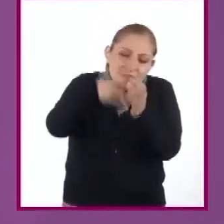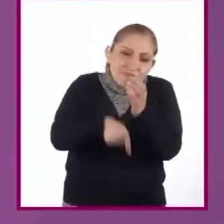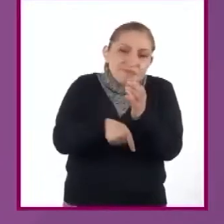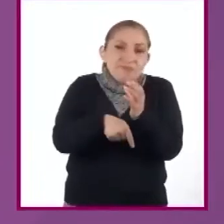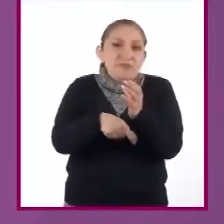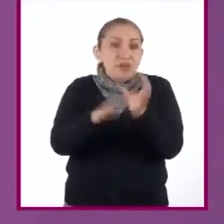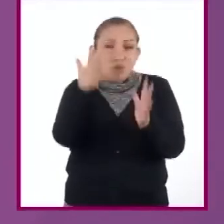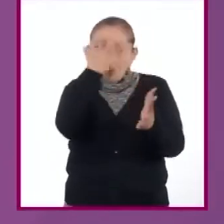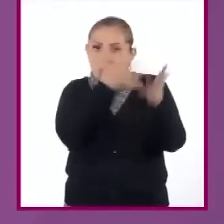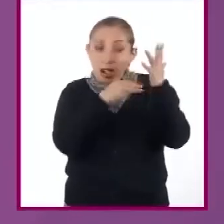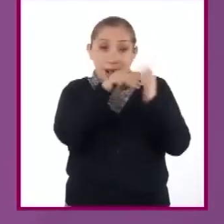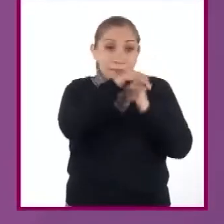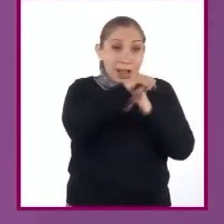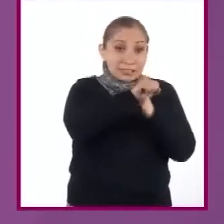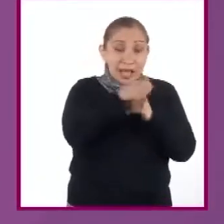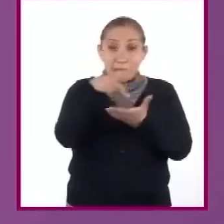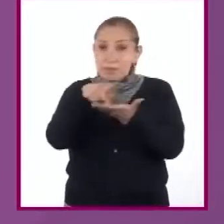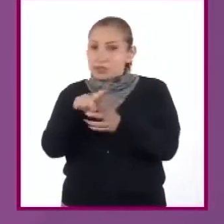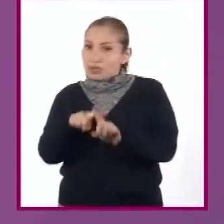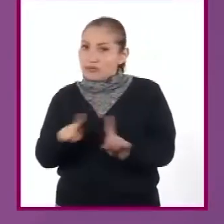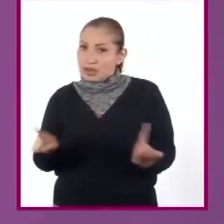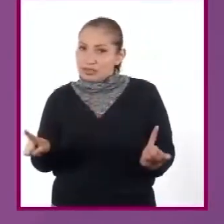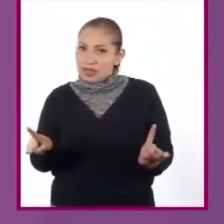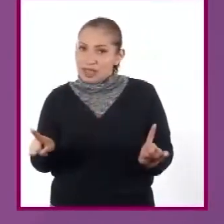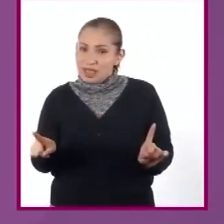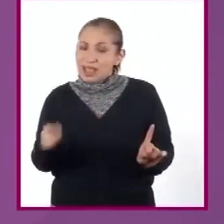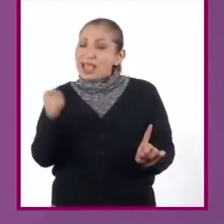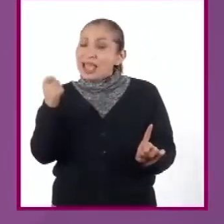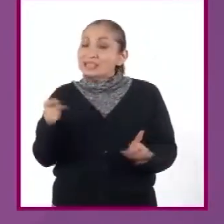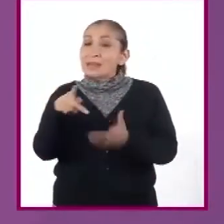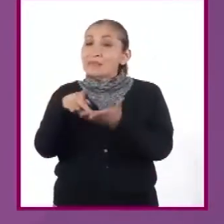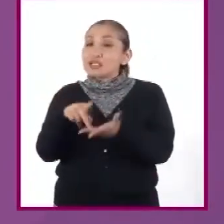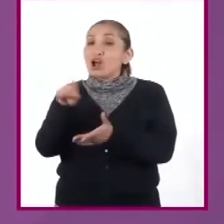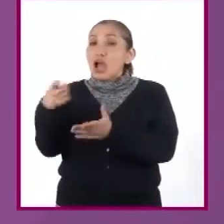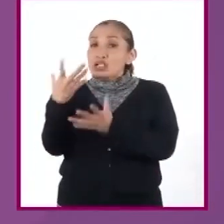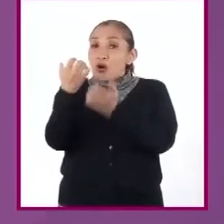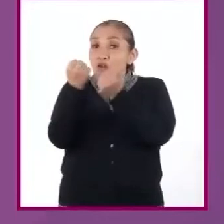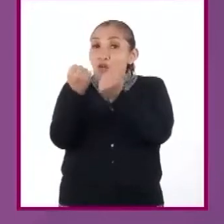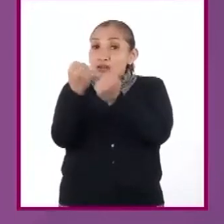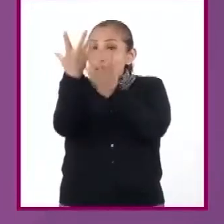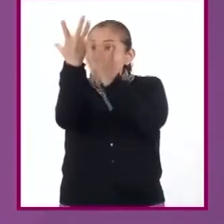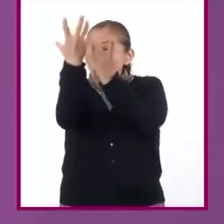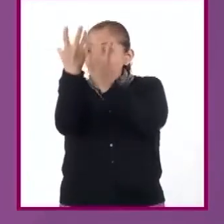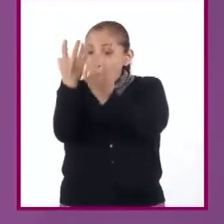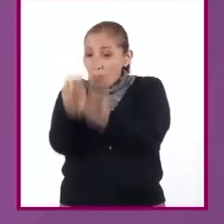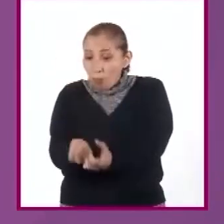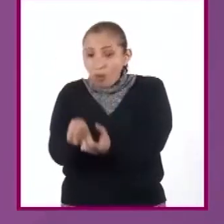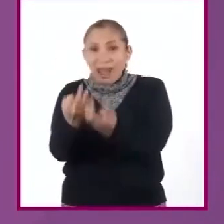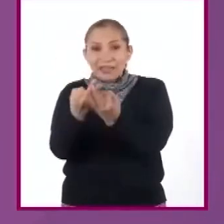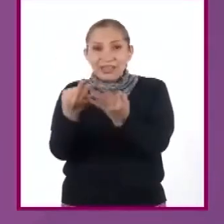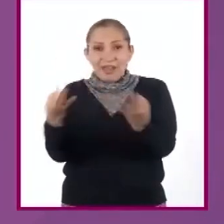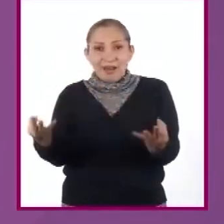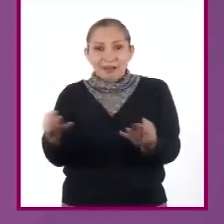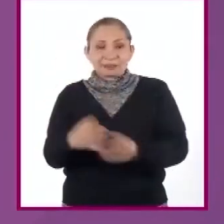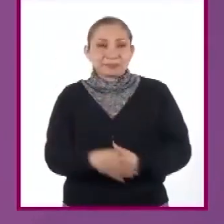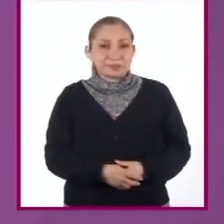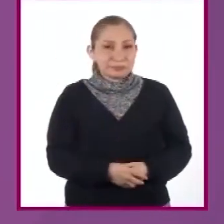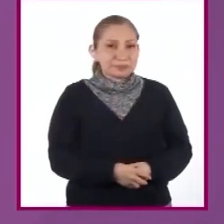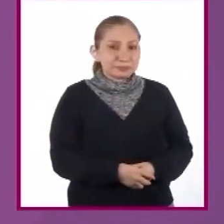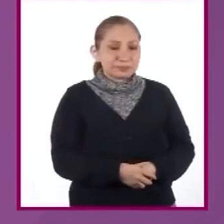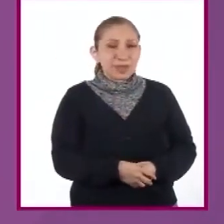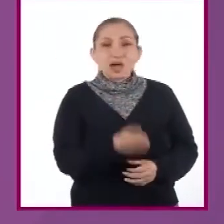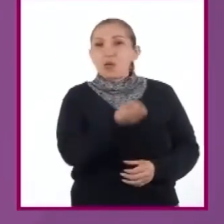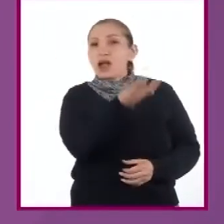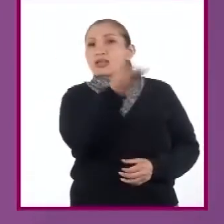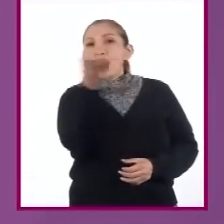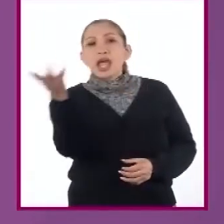No confundamos la masa con el peso, pues este es la fuerza con la que un objeto es atraído por la Tierra. En